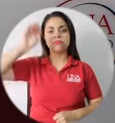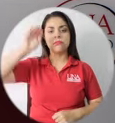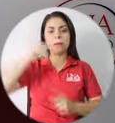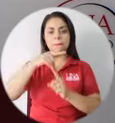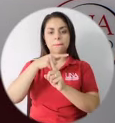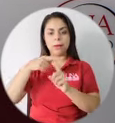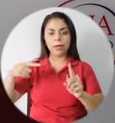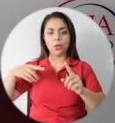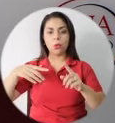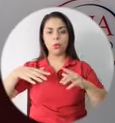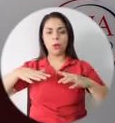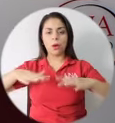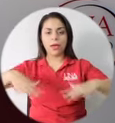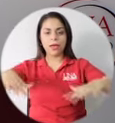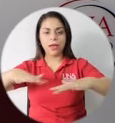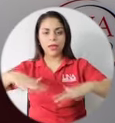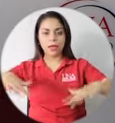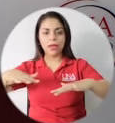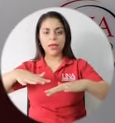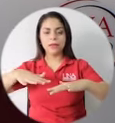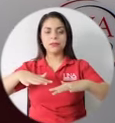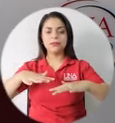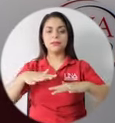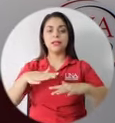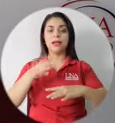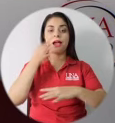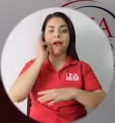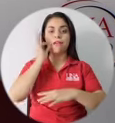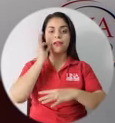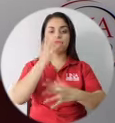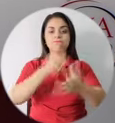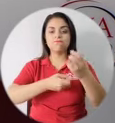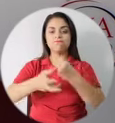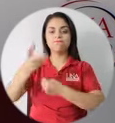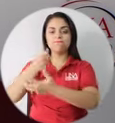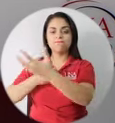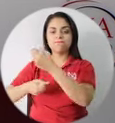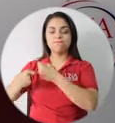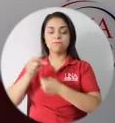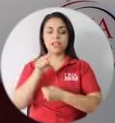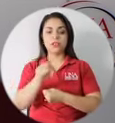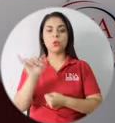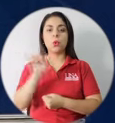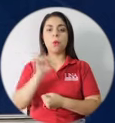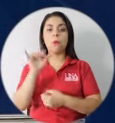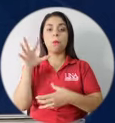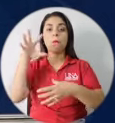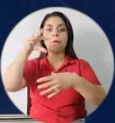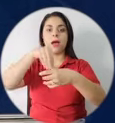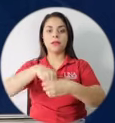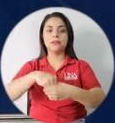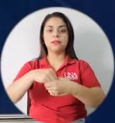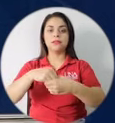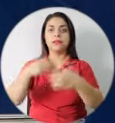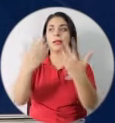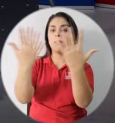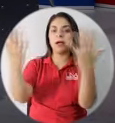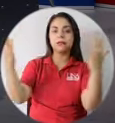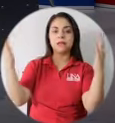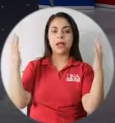En las diferentes partes del país, era parte del paisaje. Era parte de lo que se vivía,